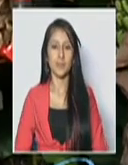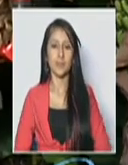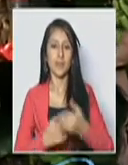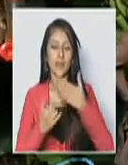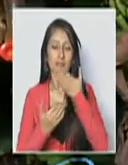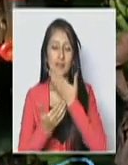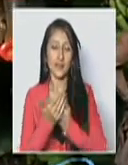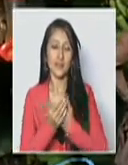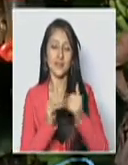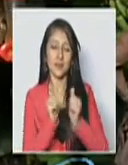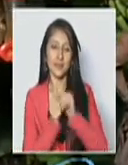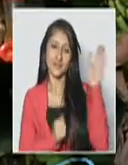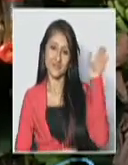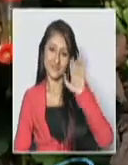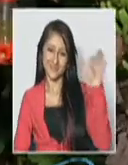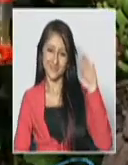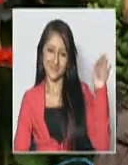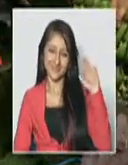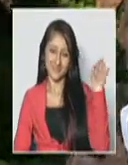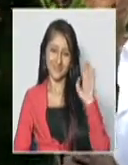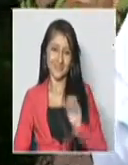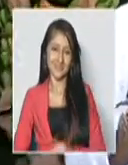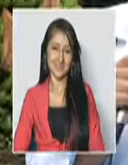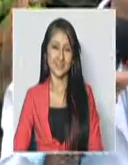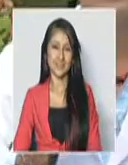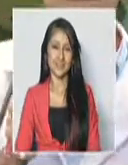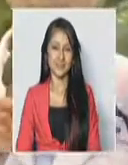gracias por estar con nosotros